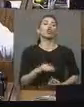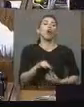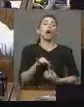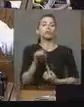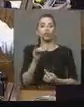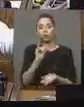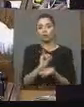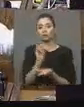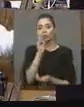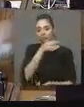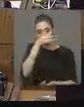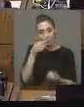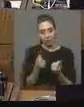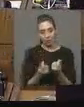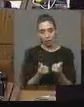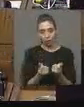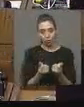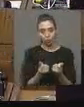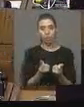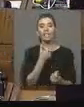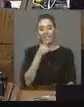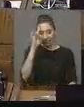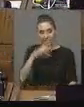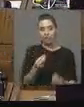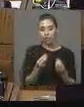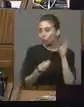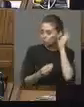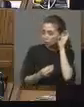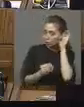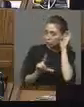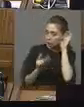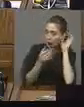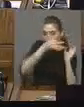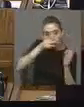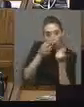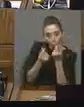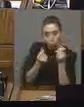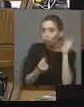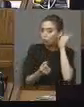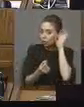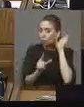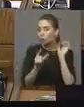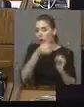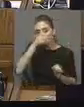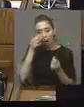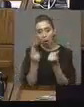fines de lucro. ¿Quieren saber cómo se escucha el lucro? ¿Quieren saber cómo se escucha el lucro?